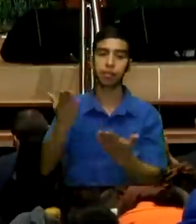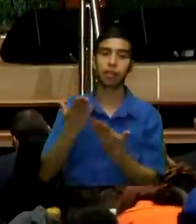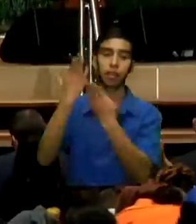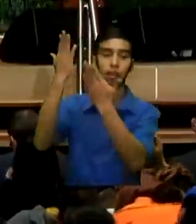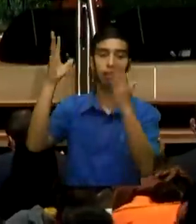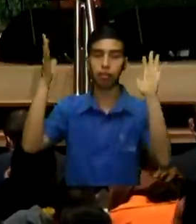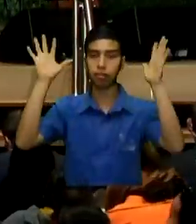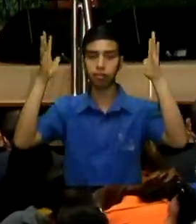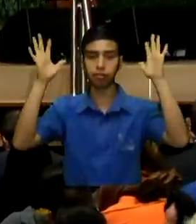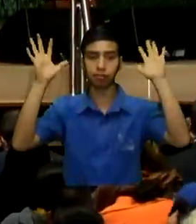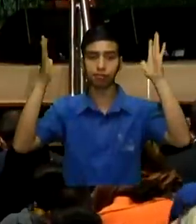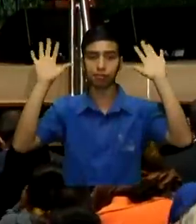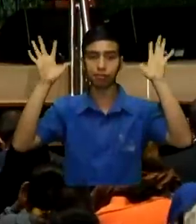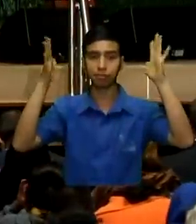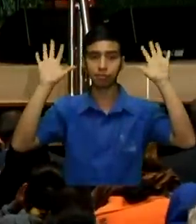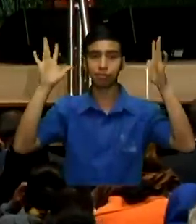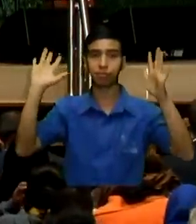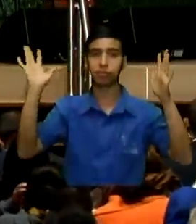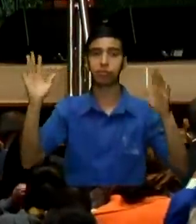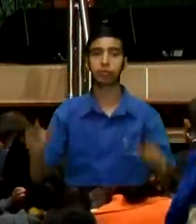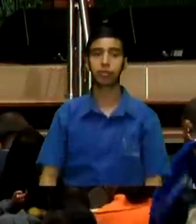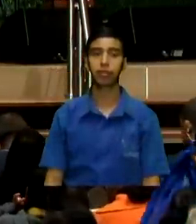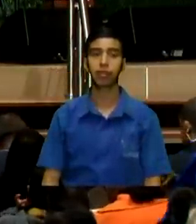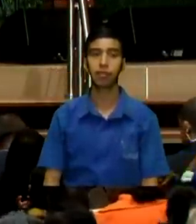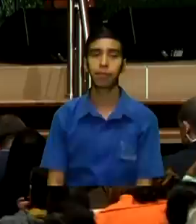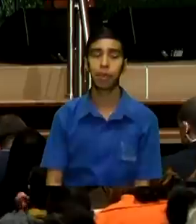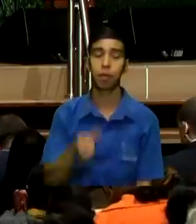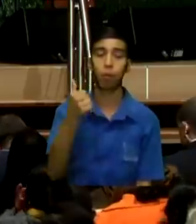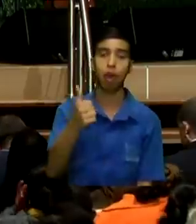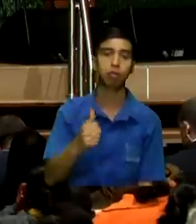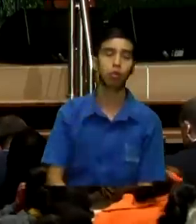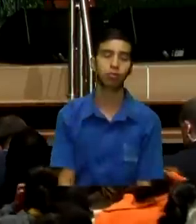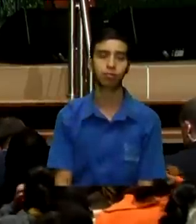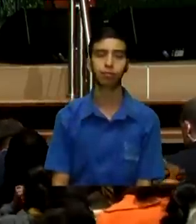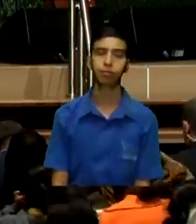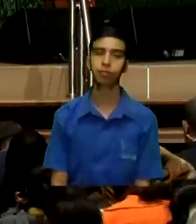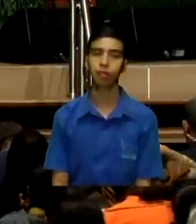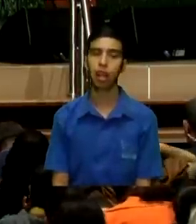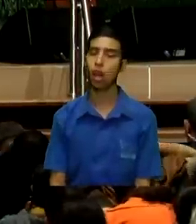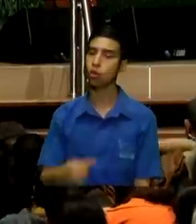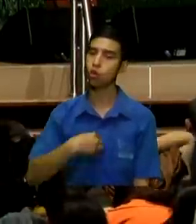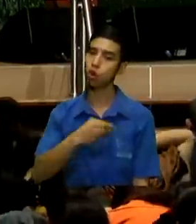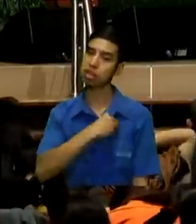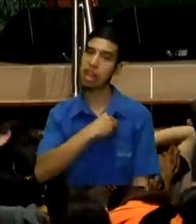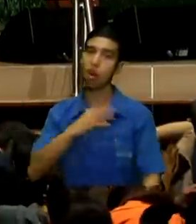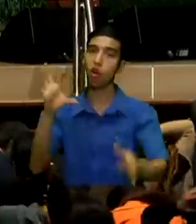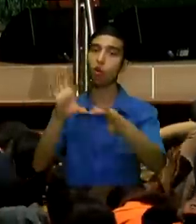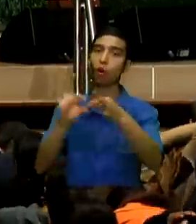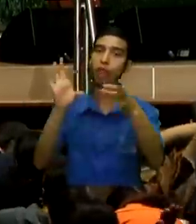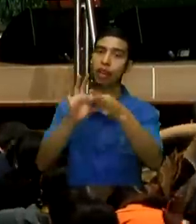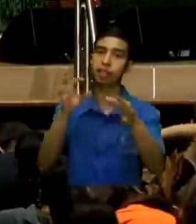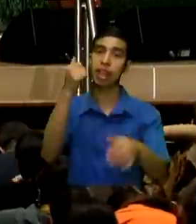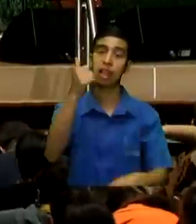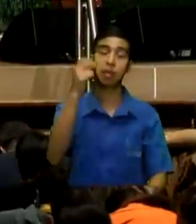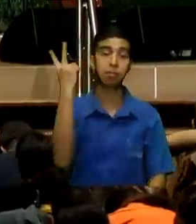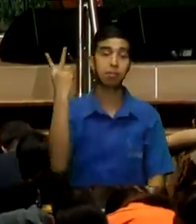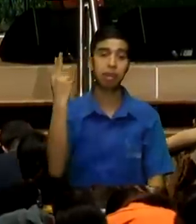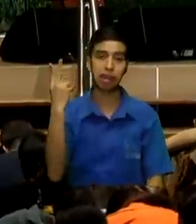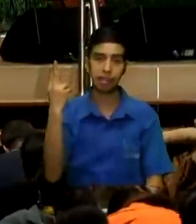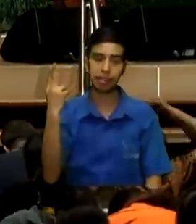es el aplauso al Rey bendito. Bueno, Quiero contarles que el viernes estuvimos